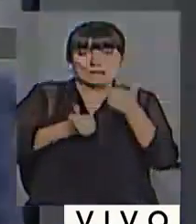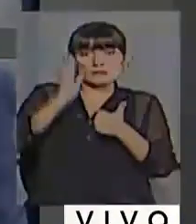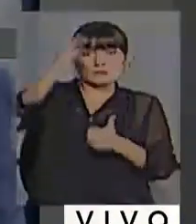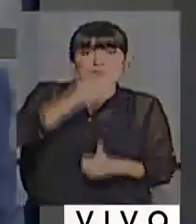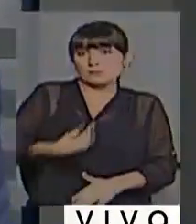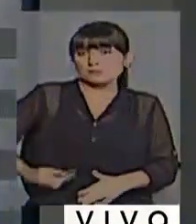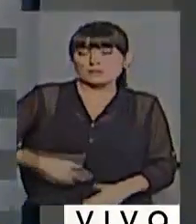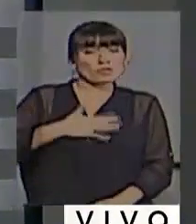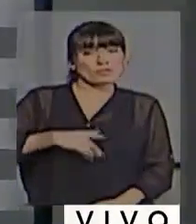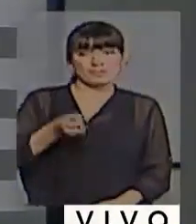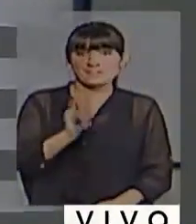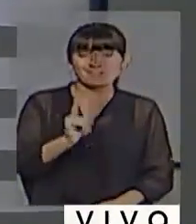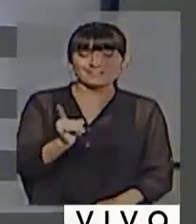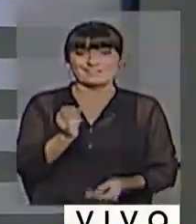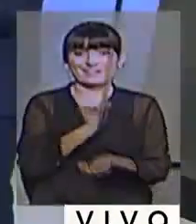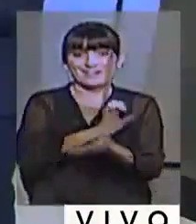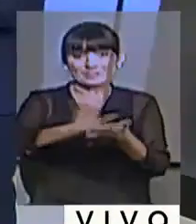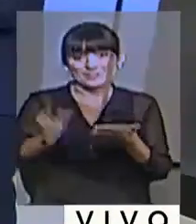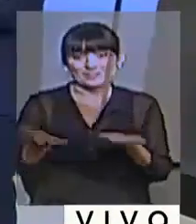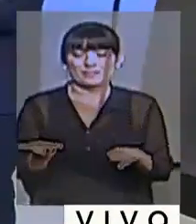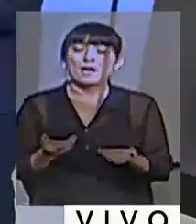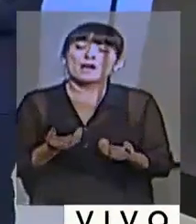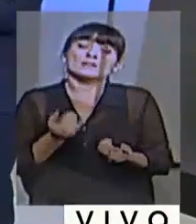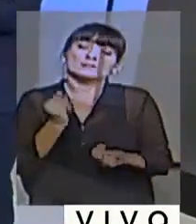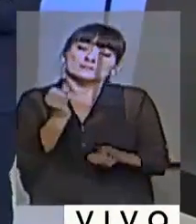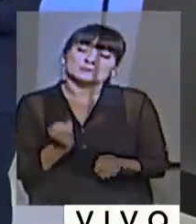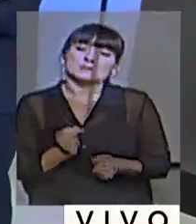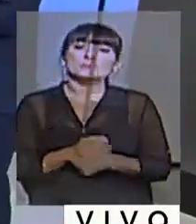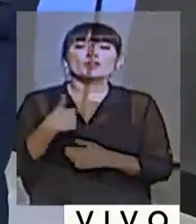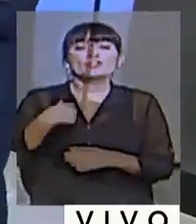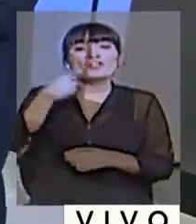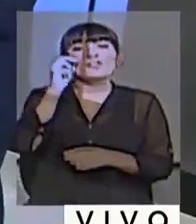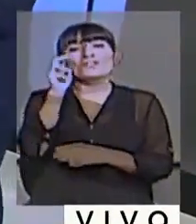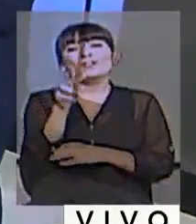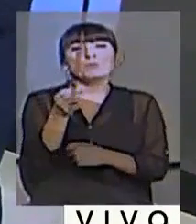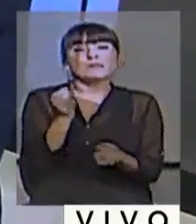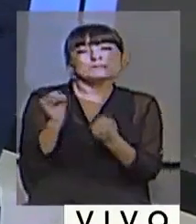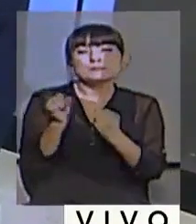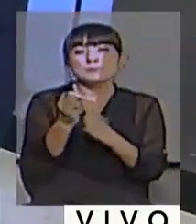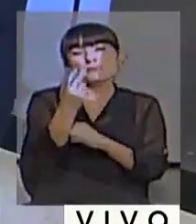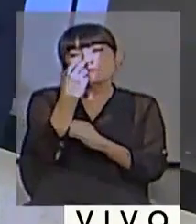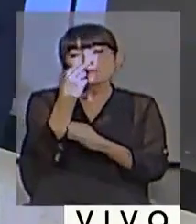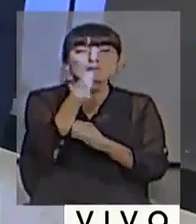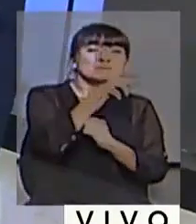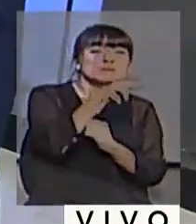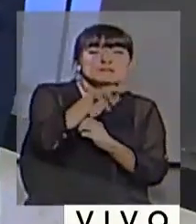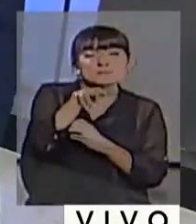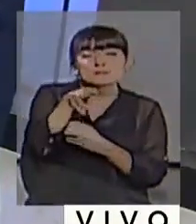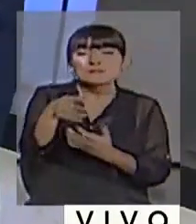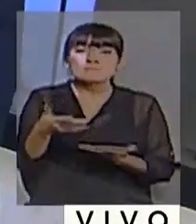pero hay que hablar con la ciudadanía también. Usted lo veo inquieto porque esto lo mira, me mira, mira a Sergio.